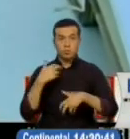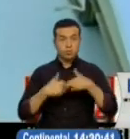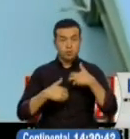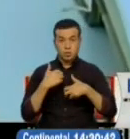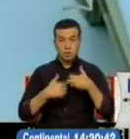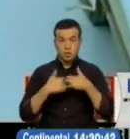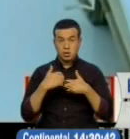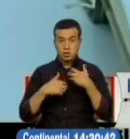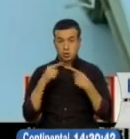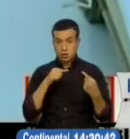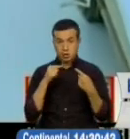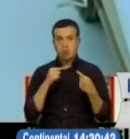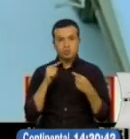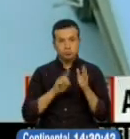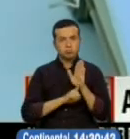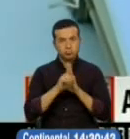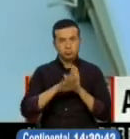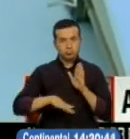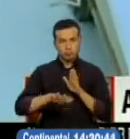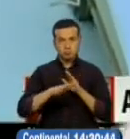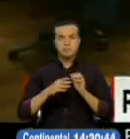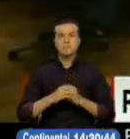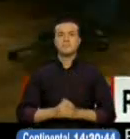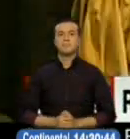afectadas por el conflicto.